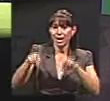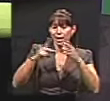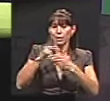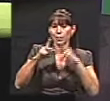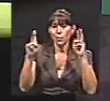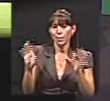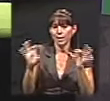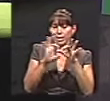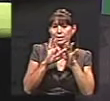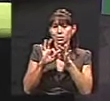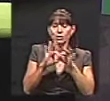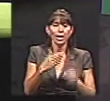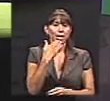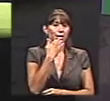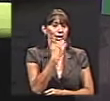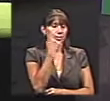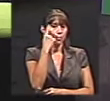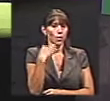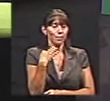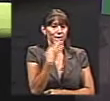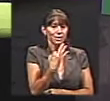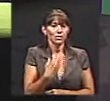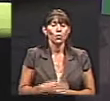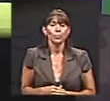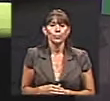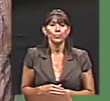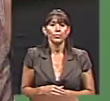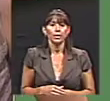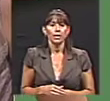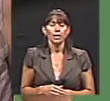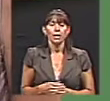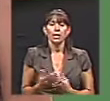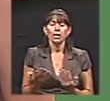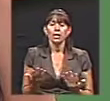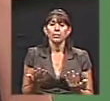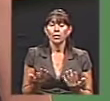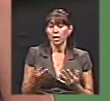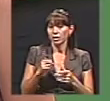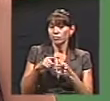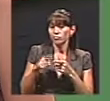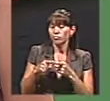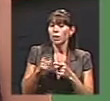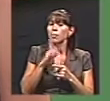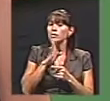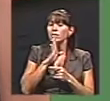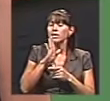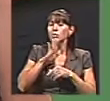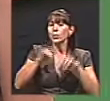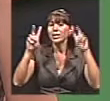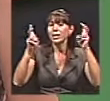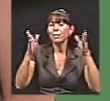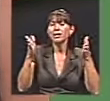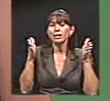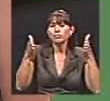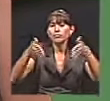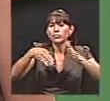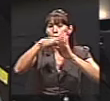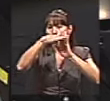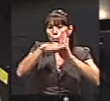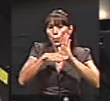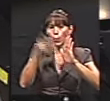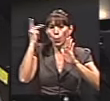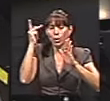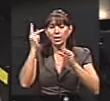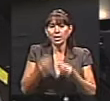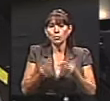Nexos. Muchas gracias por la invitación. Y bien, don Eric, vamos a abordar entonces el tema de políticas públicas. ¿Cómo se